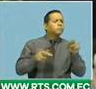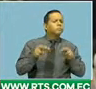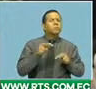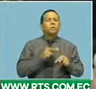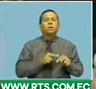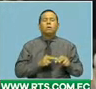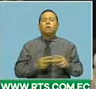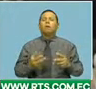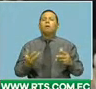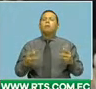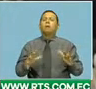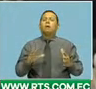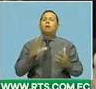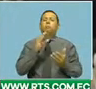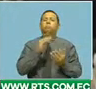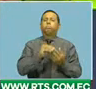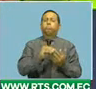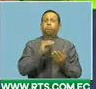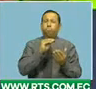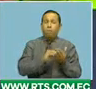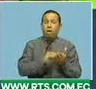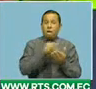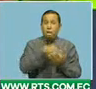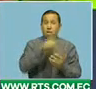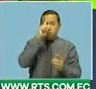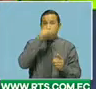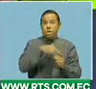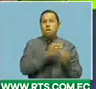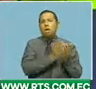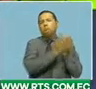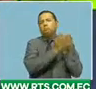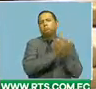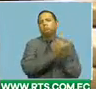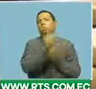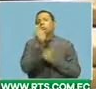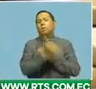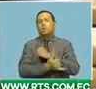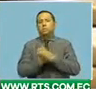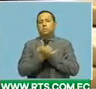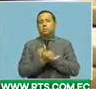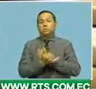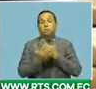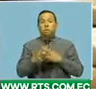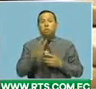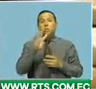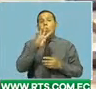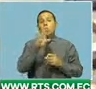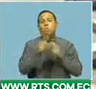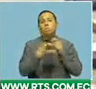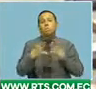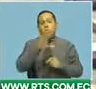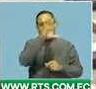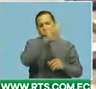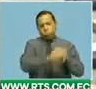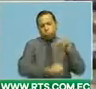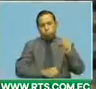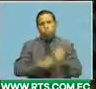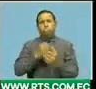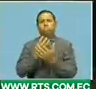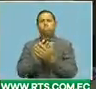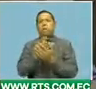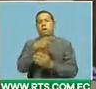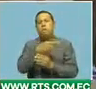producto que legalmente iba a ser exportado. En este hecho se logró la detención de 4 personas encargadas de custodiar esta